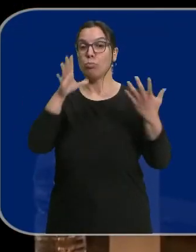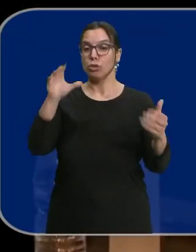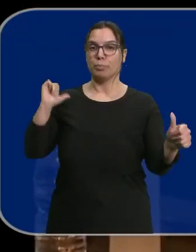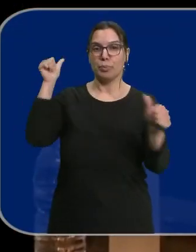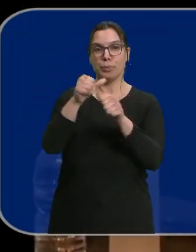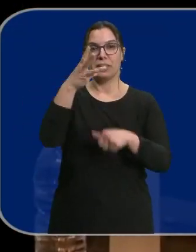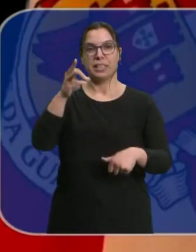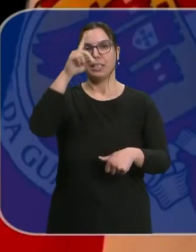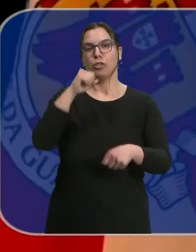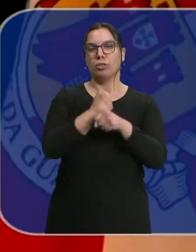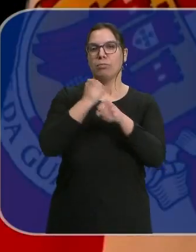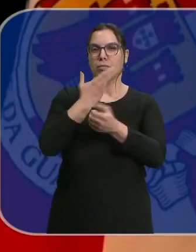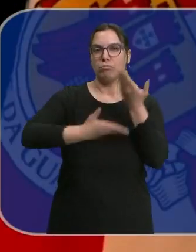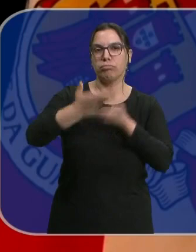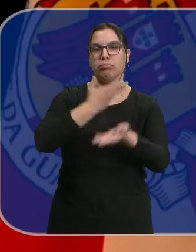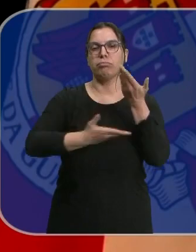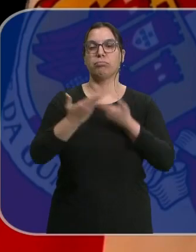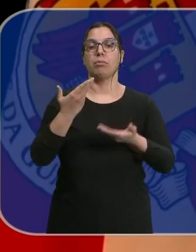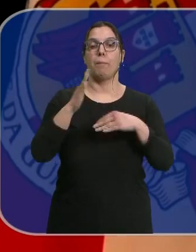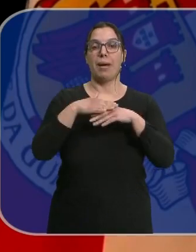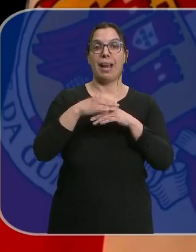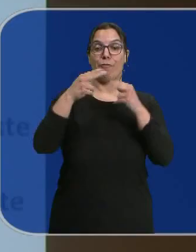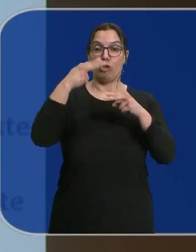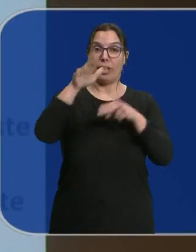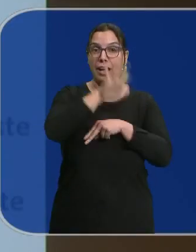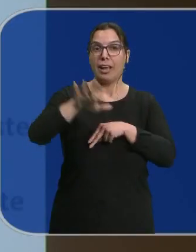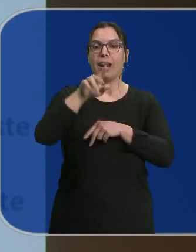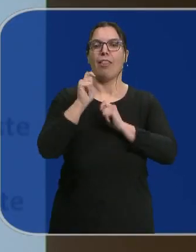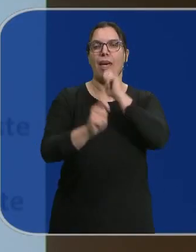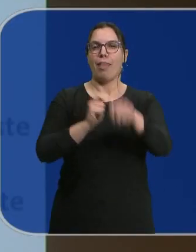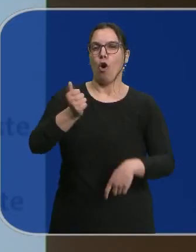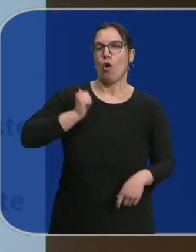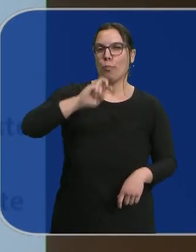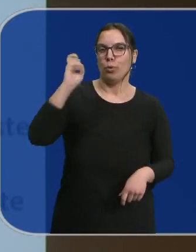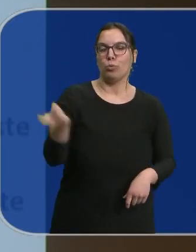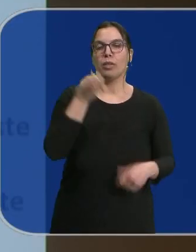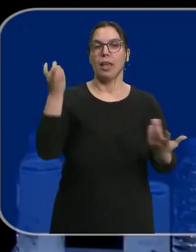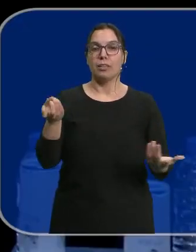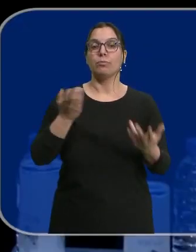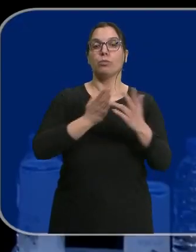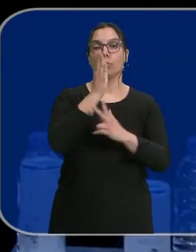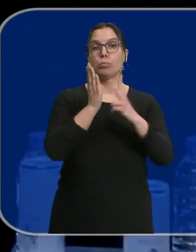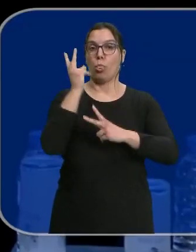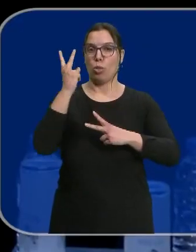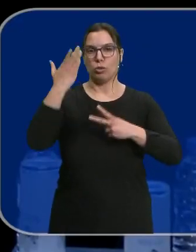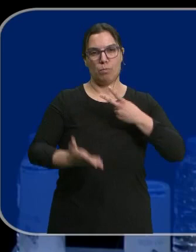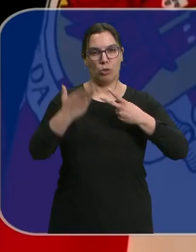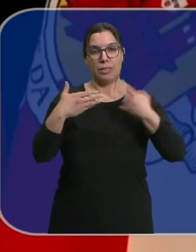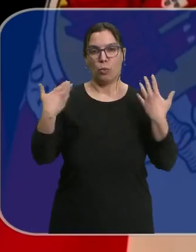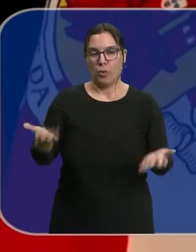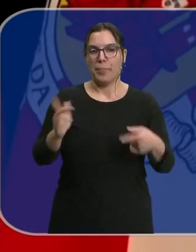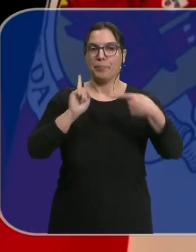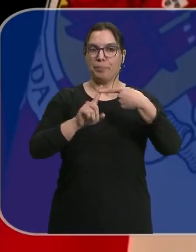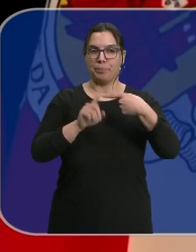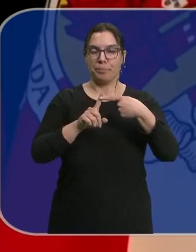30 años llevan trabajando de forma común para que La Raya sea un lugar de oportunidades y para ello hay 2 elementos fundamentales.